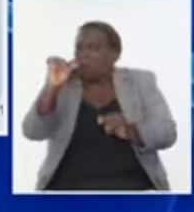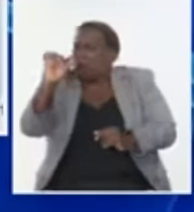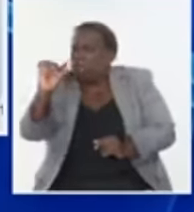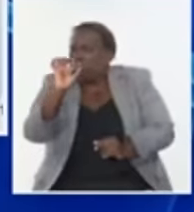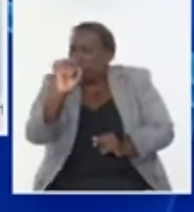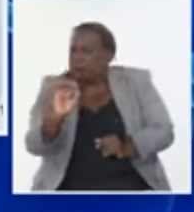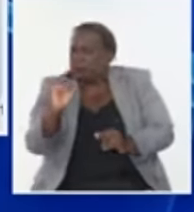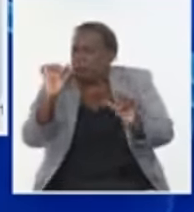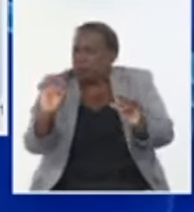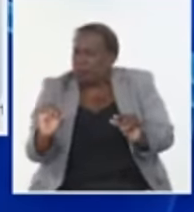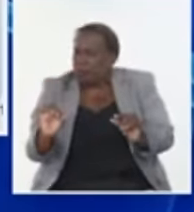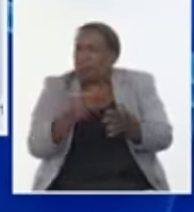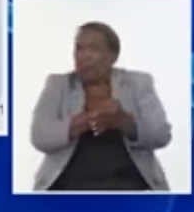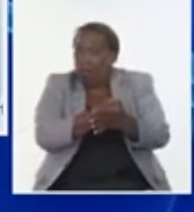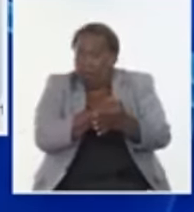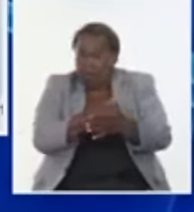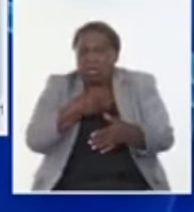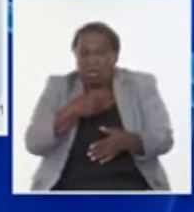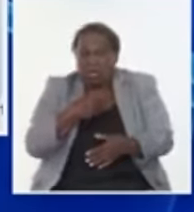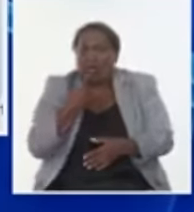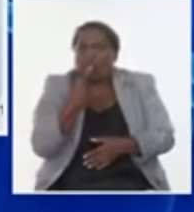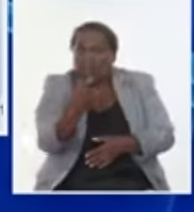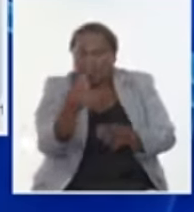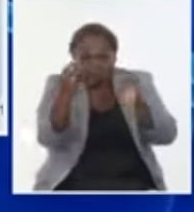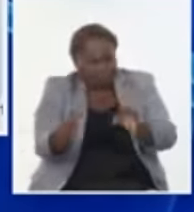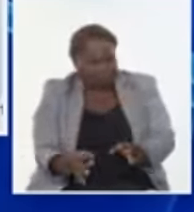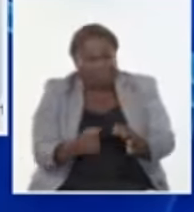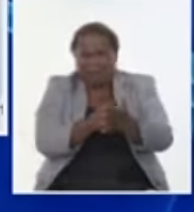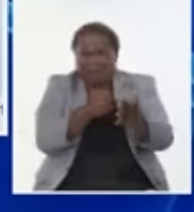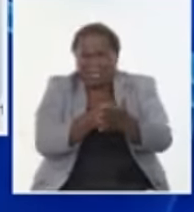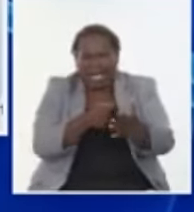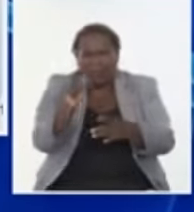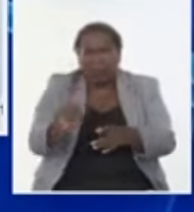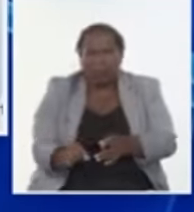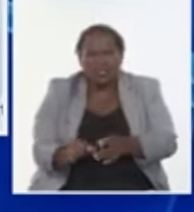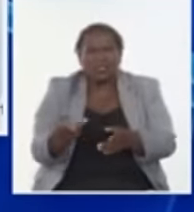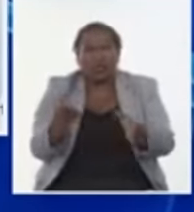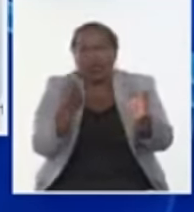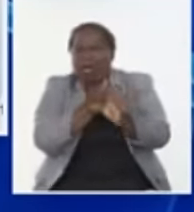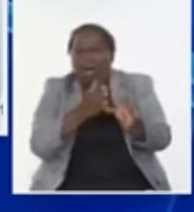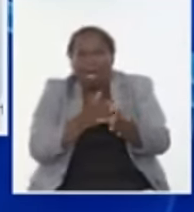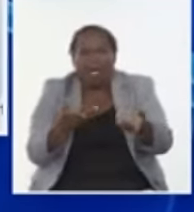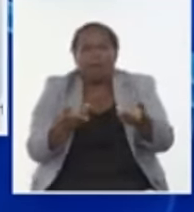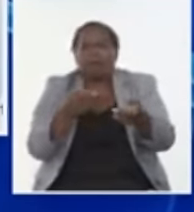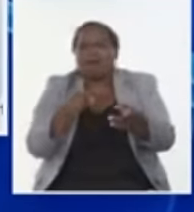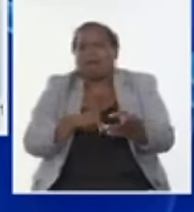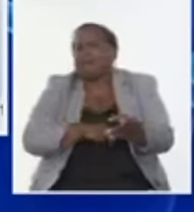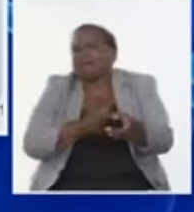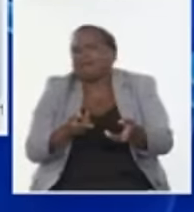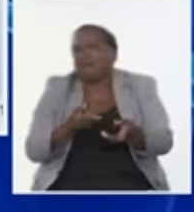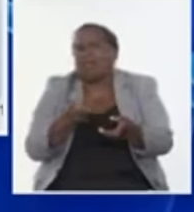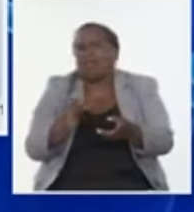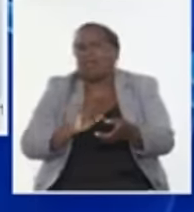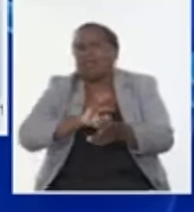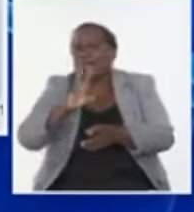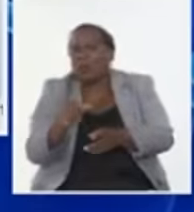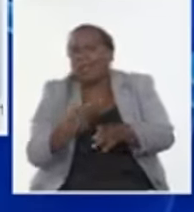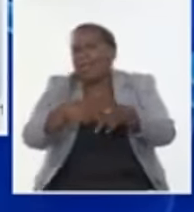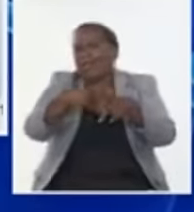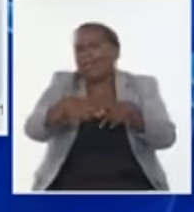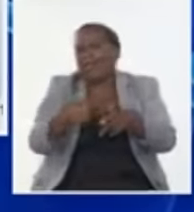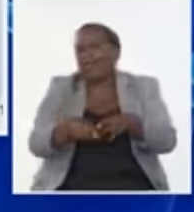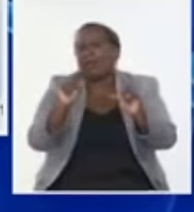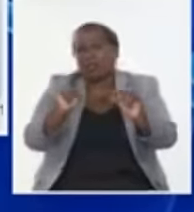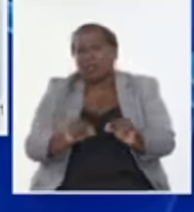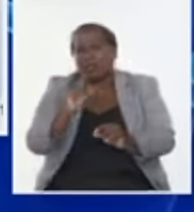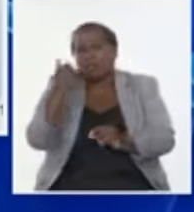está enfrentando, yo le puedo asegurar que se está enfrentando, todavía es muy elevado, pero se reduce un